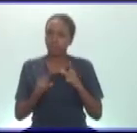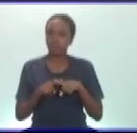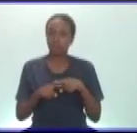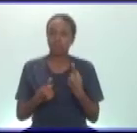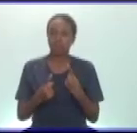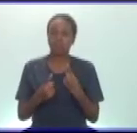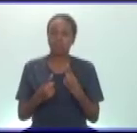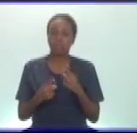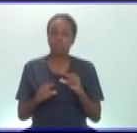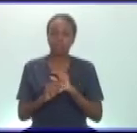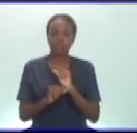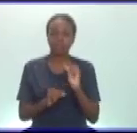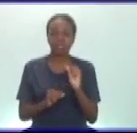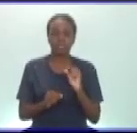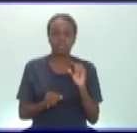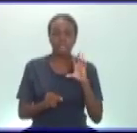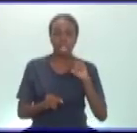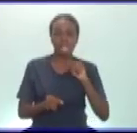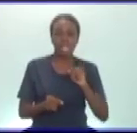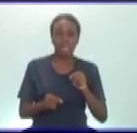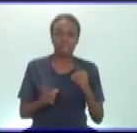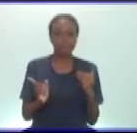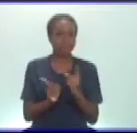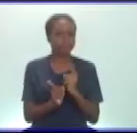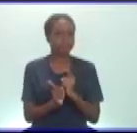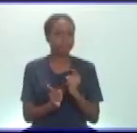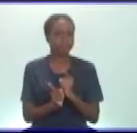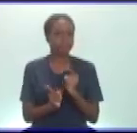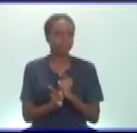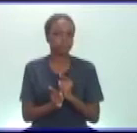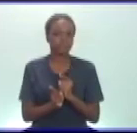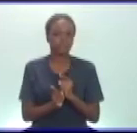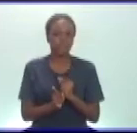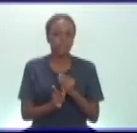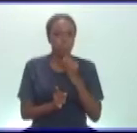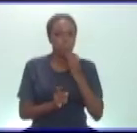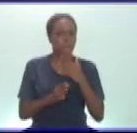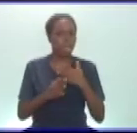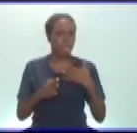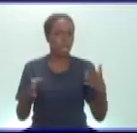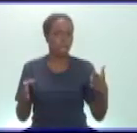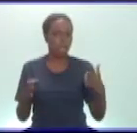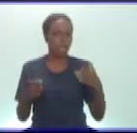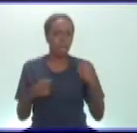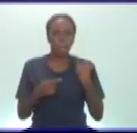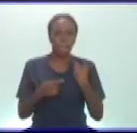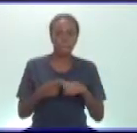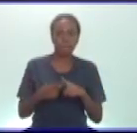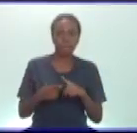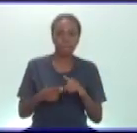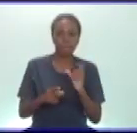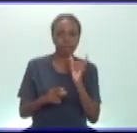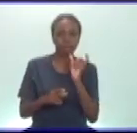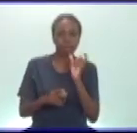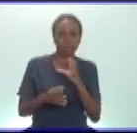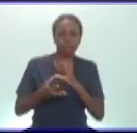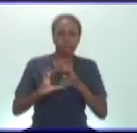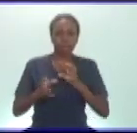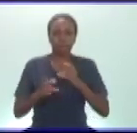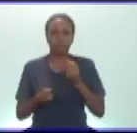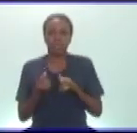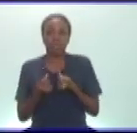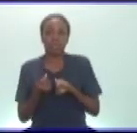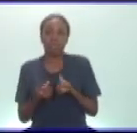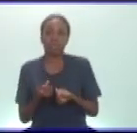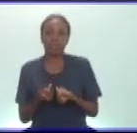perífrasis verbales, en no utilizar, bueno, puede utilizarlas, pero tiene que tener mucho cuidado con los infinitivos, con los gerundios, que también dan oraciones compuestas.